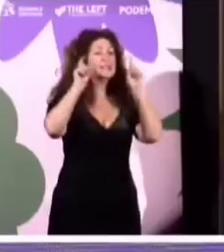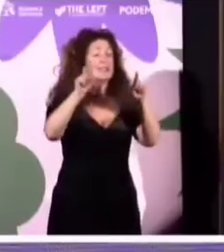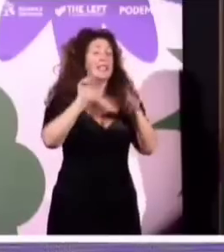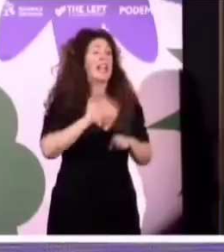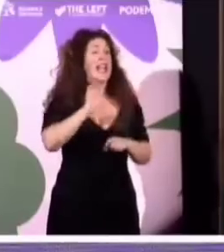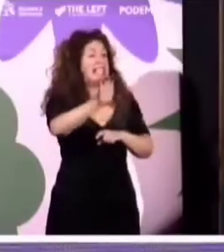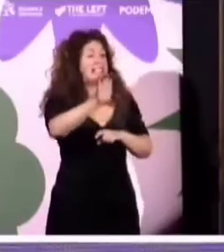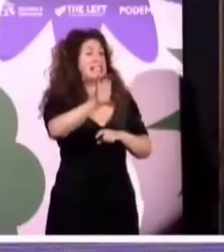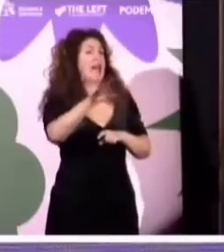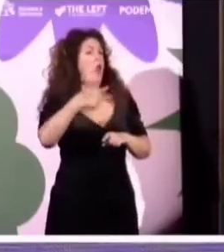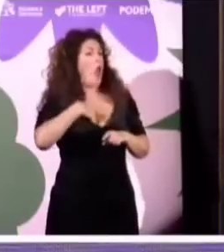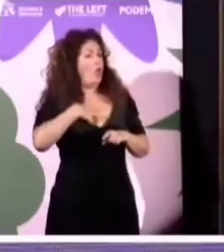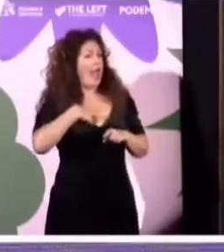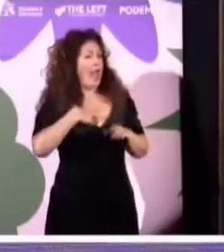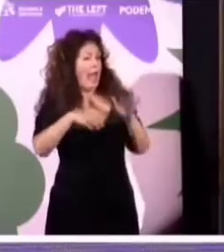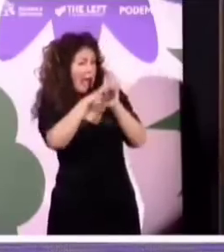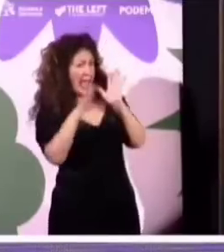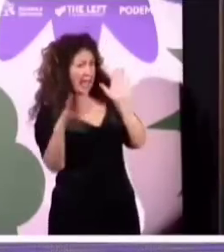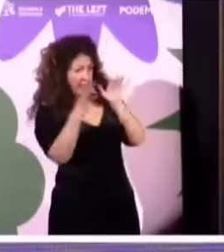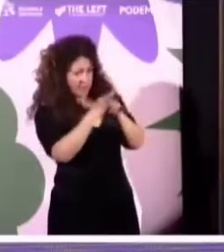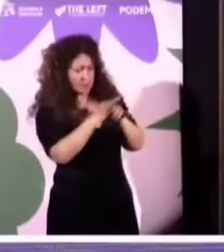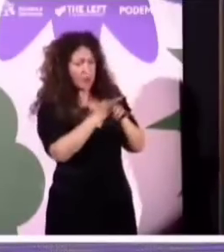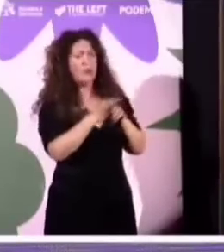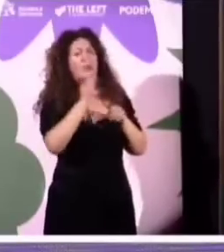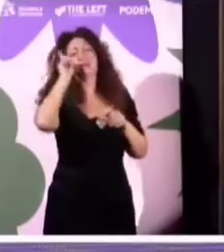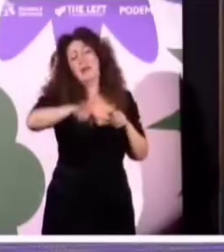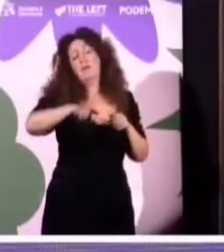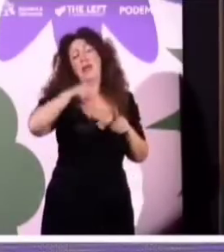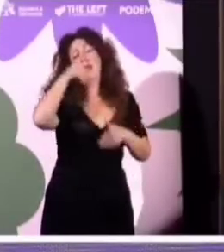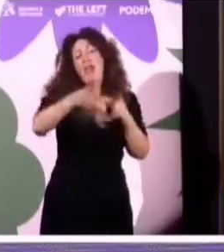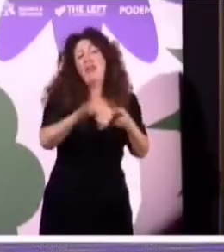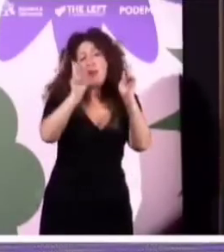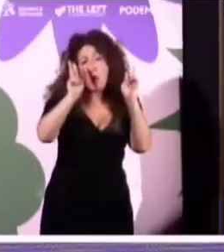Derecho y la democracia liberal